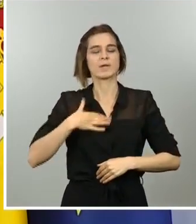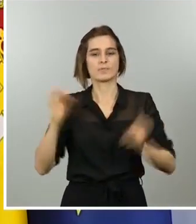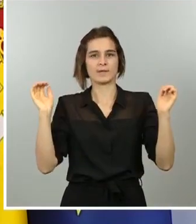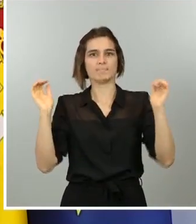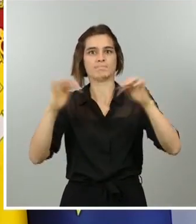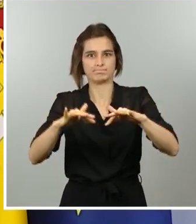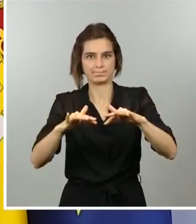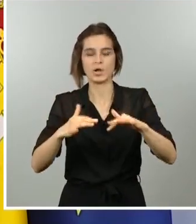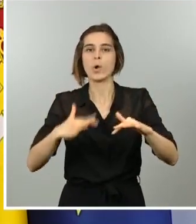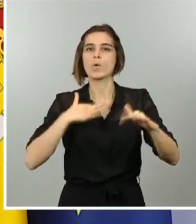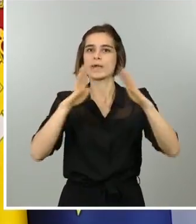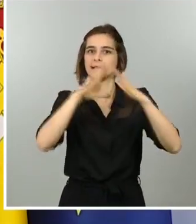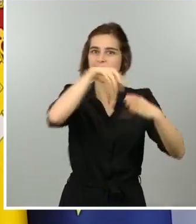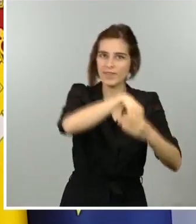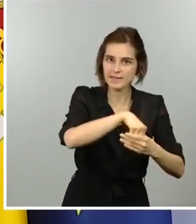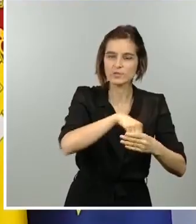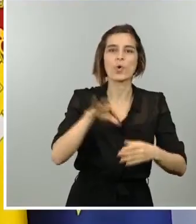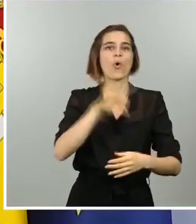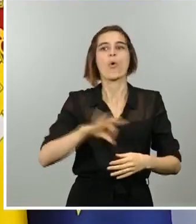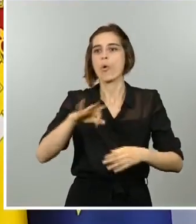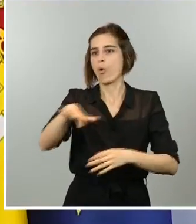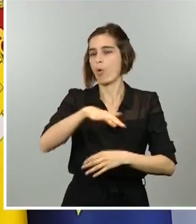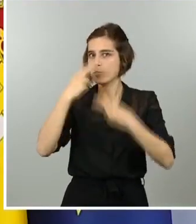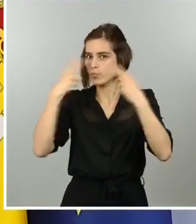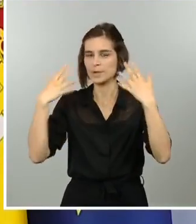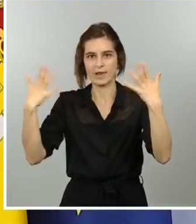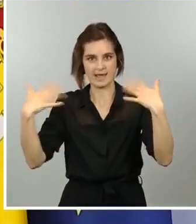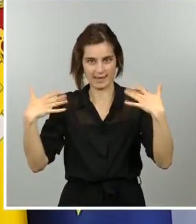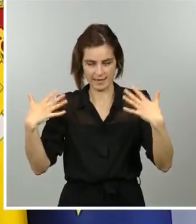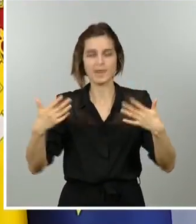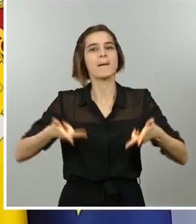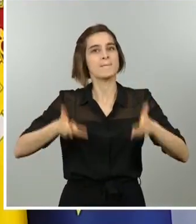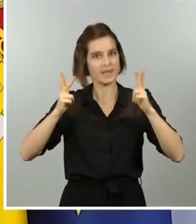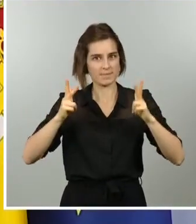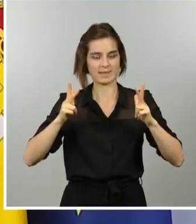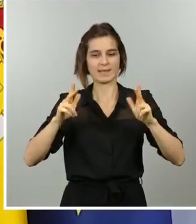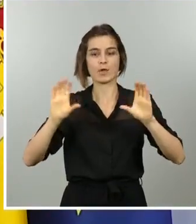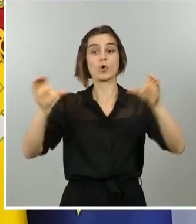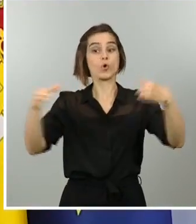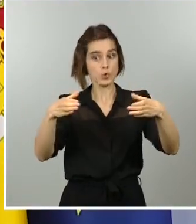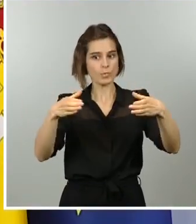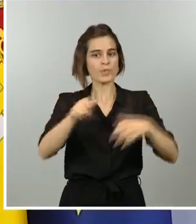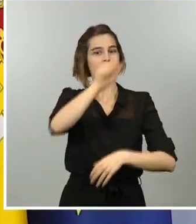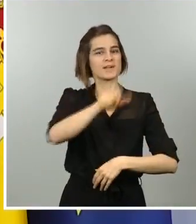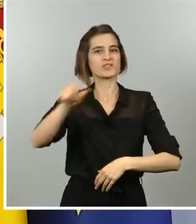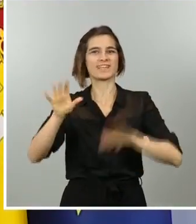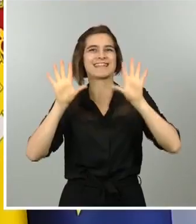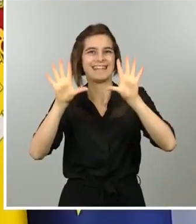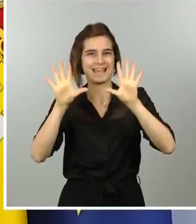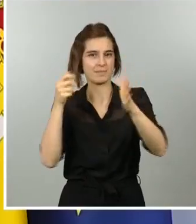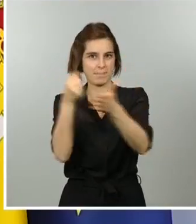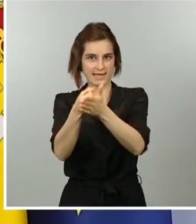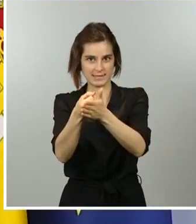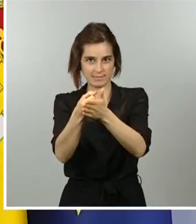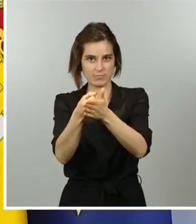sus domicilios o en el espacio público, al aire libre. 10 personas es la definición de grupo máximo de